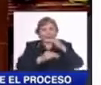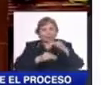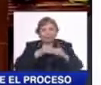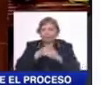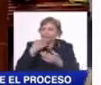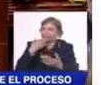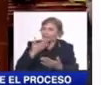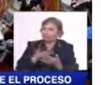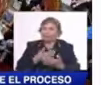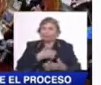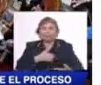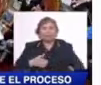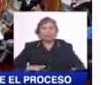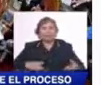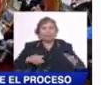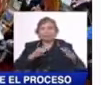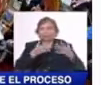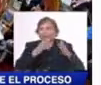Gracias, presidente.